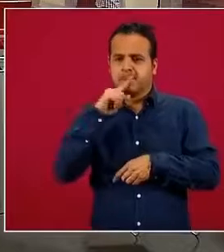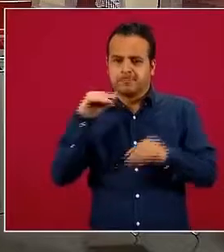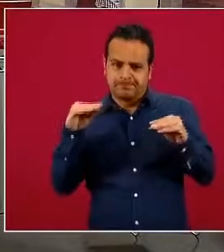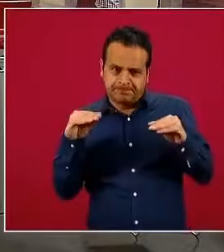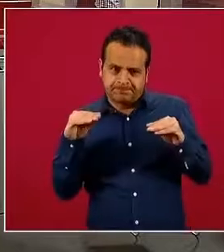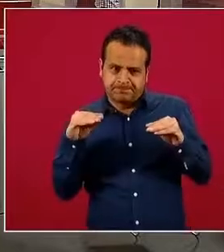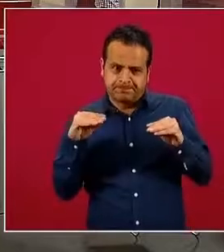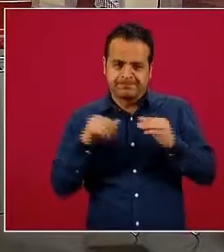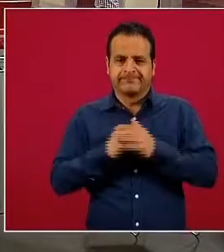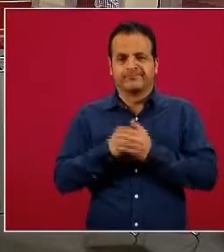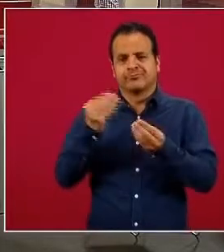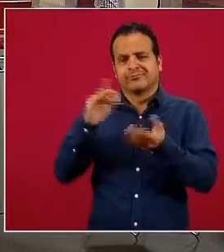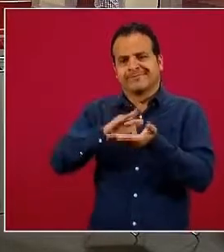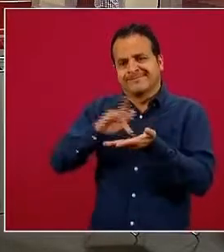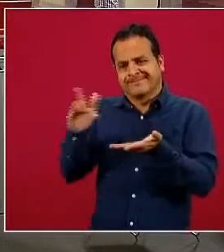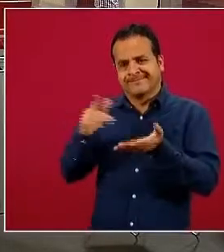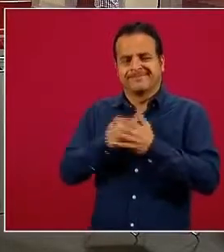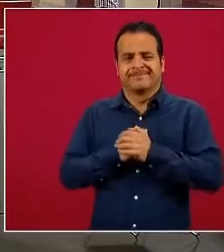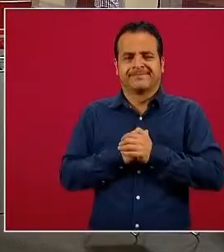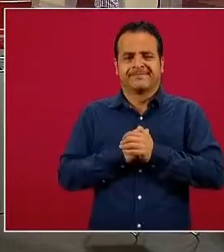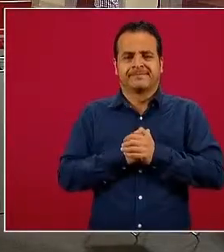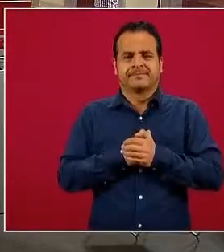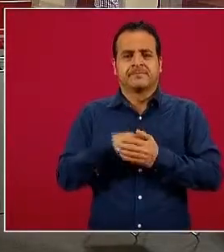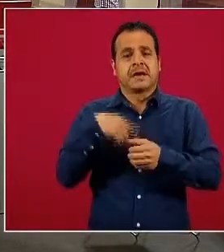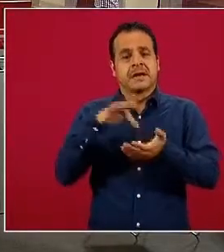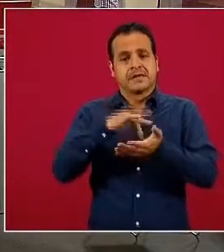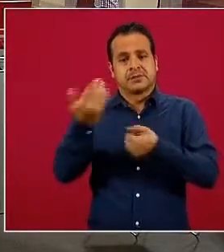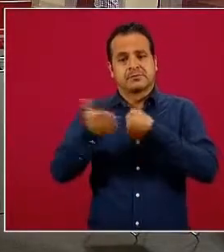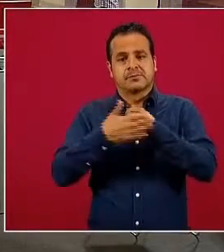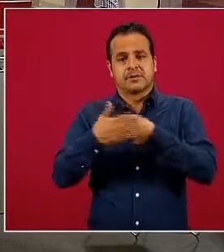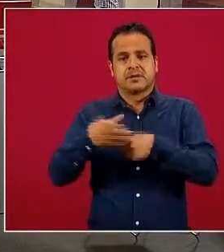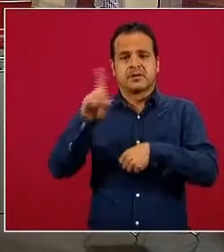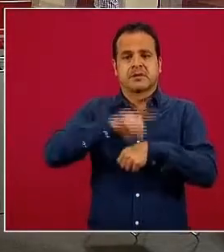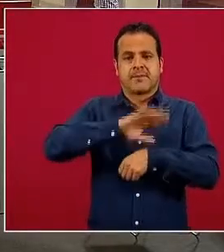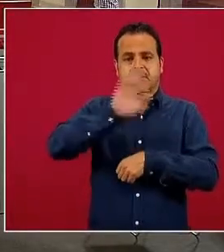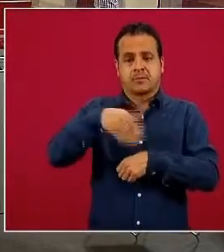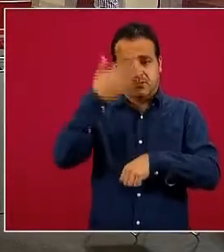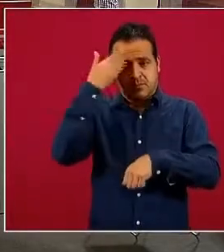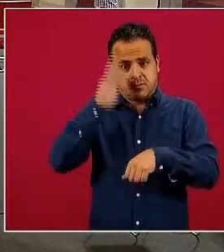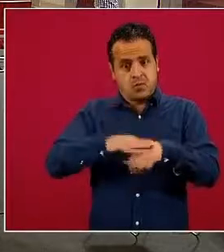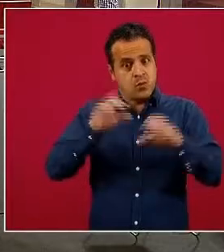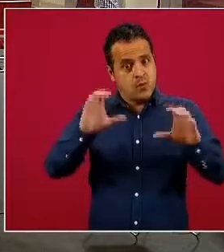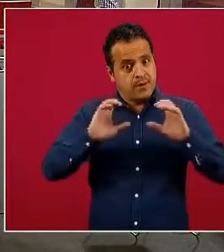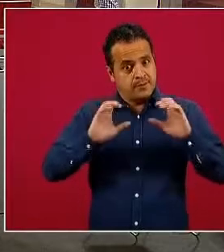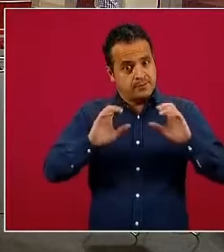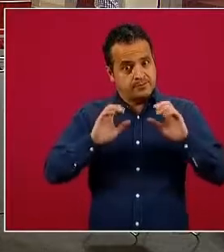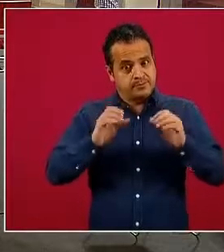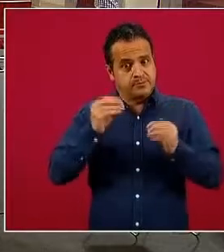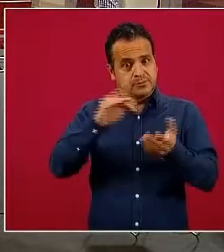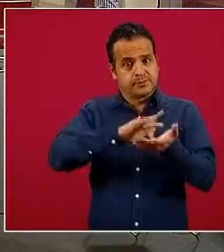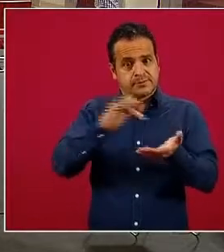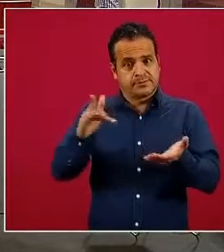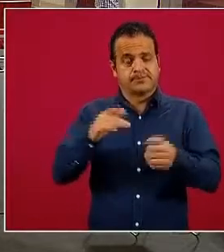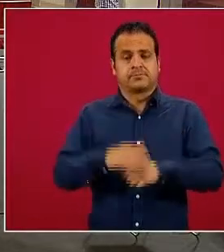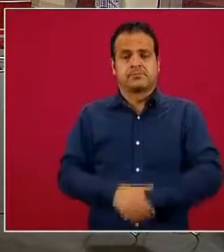y que pasen un Día de Muertos memorable con mucho cuidado. Gracias.